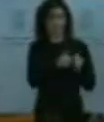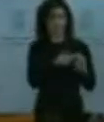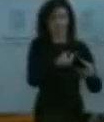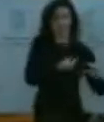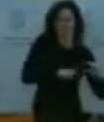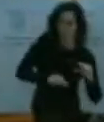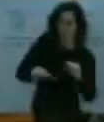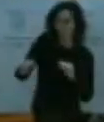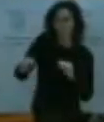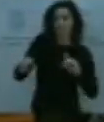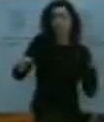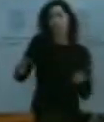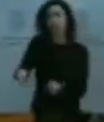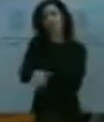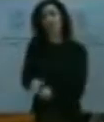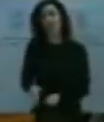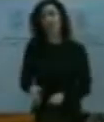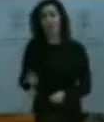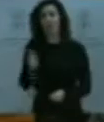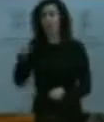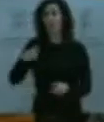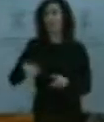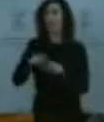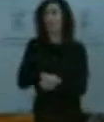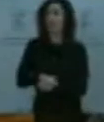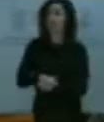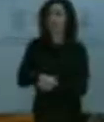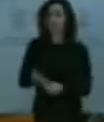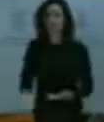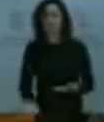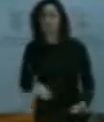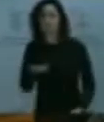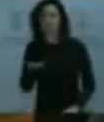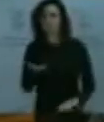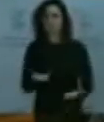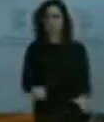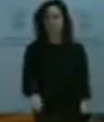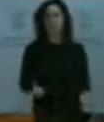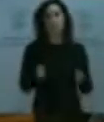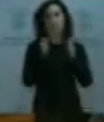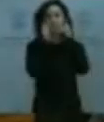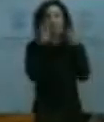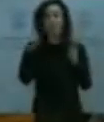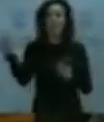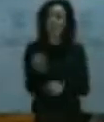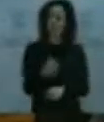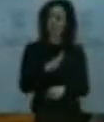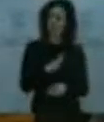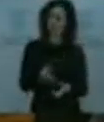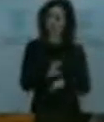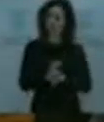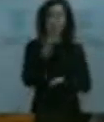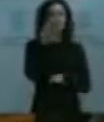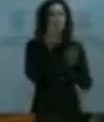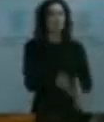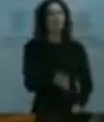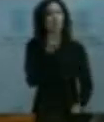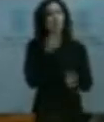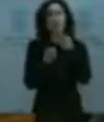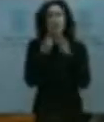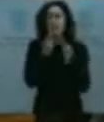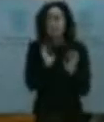social básico. Abramos los ojos. Con usted, consejera, la solución va a ser muy complicada. Mantener la confianza en la gestión